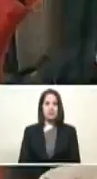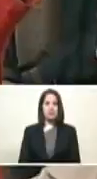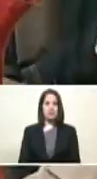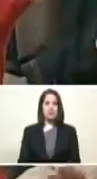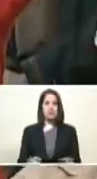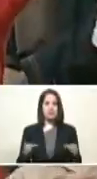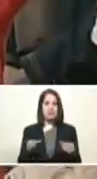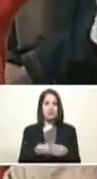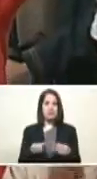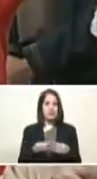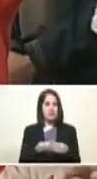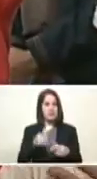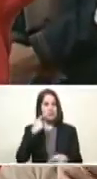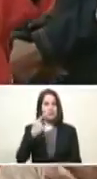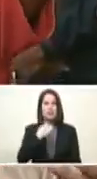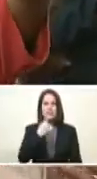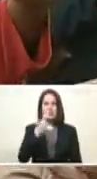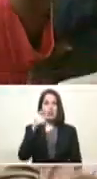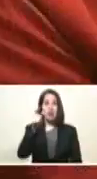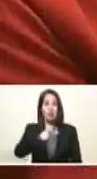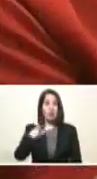Jenmi Rosaura nos lo dice,